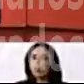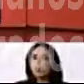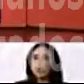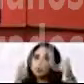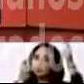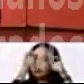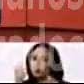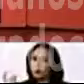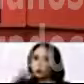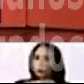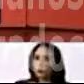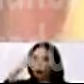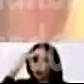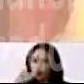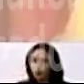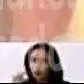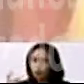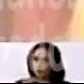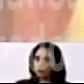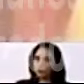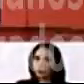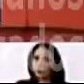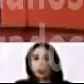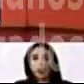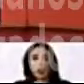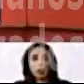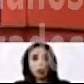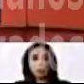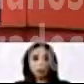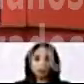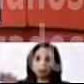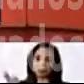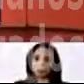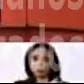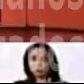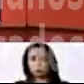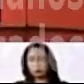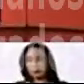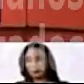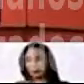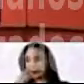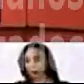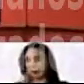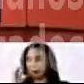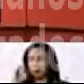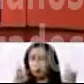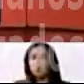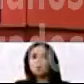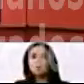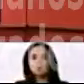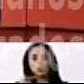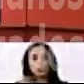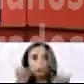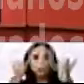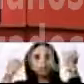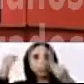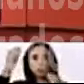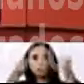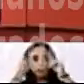Fuerte Tiuna. Pero bueno, así anda la derecha. Nosotros tenemos otro discurso, tenemos otra forma de